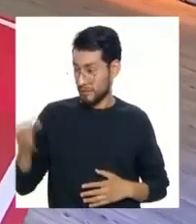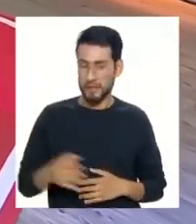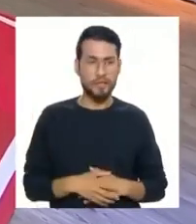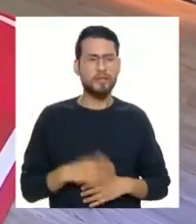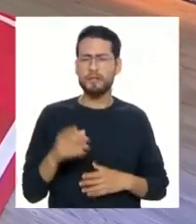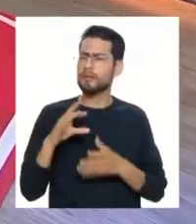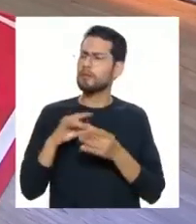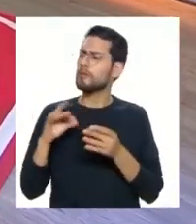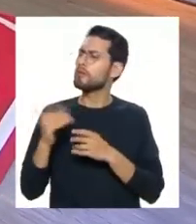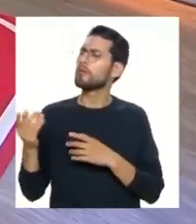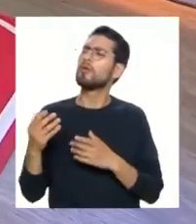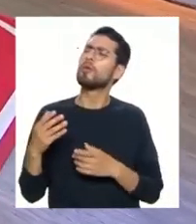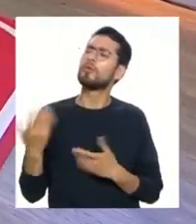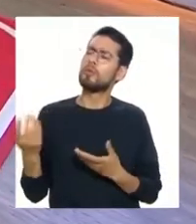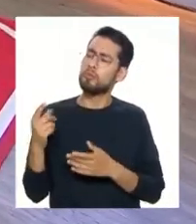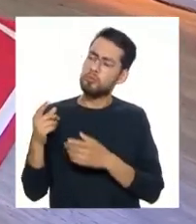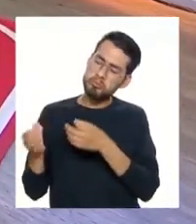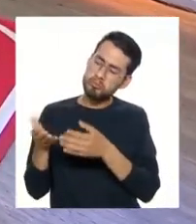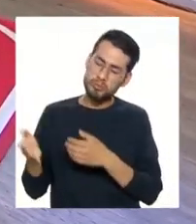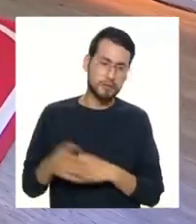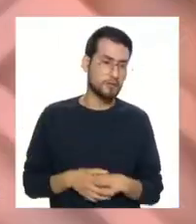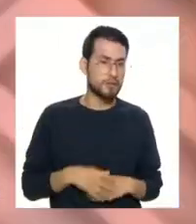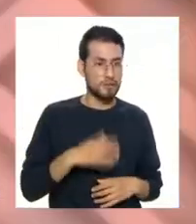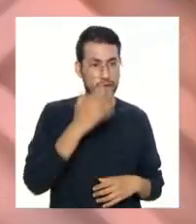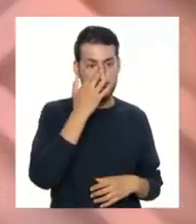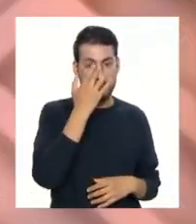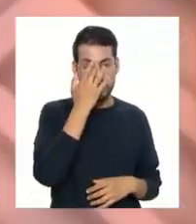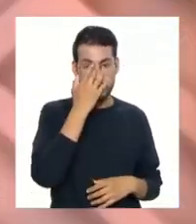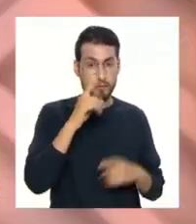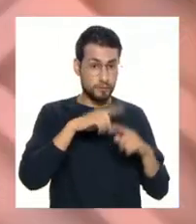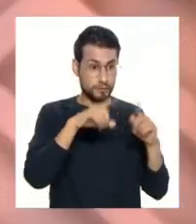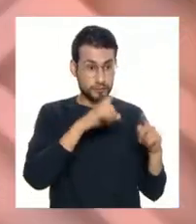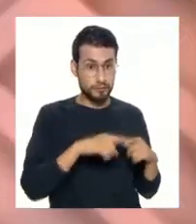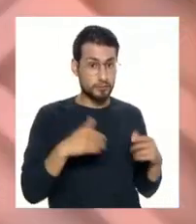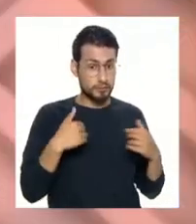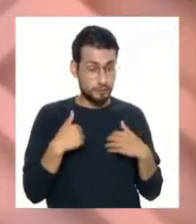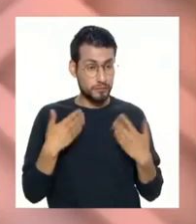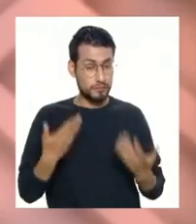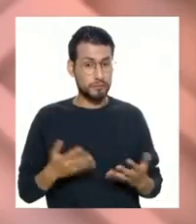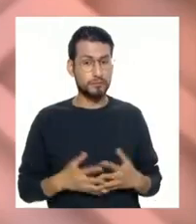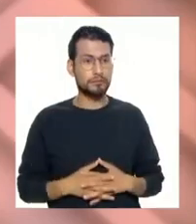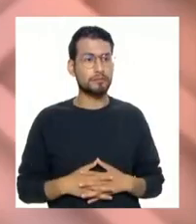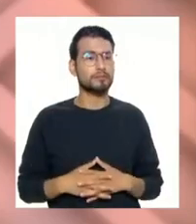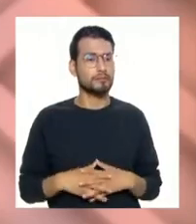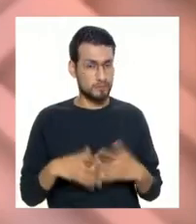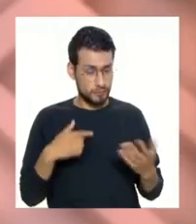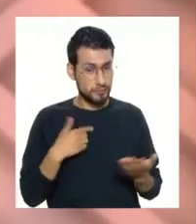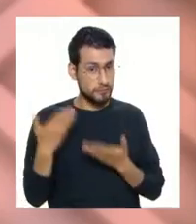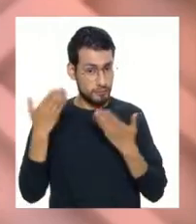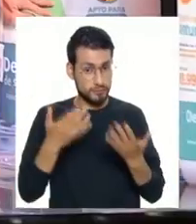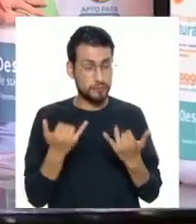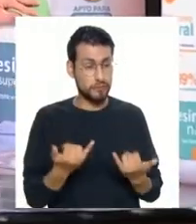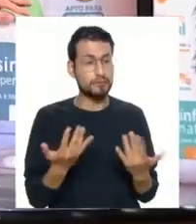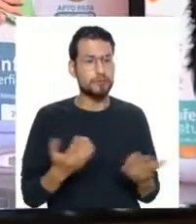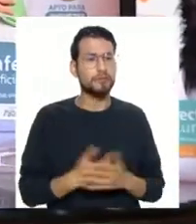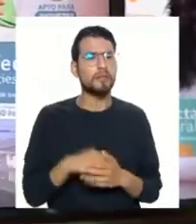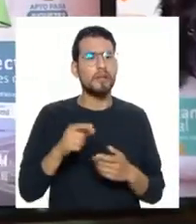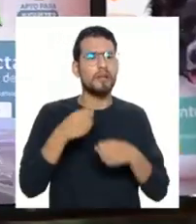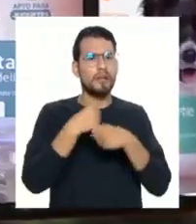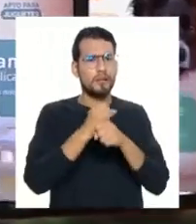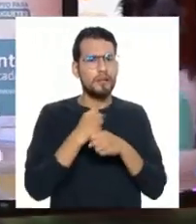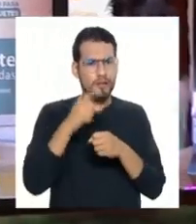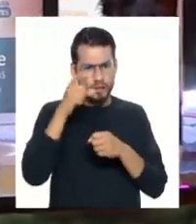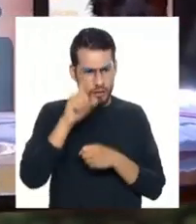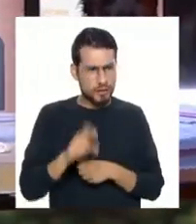Así es. Cuéntanos, por favor, sobre eso. Mira, los productos que nosotros tenemos acá, o que les he traído esta mañana, son